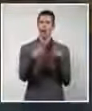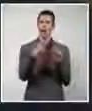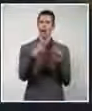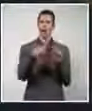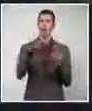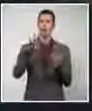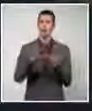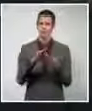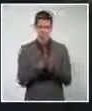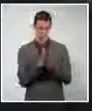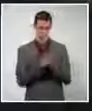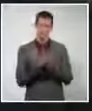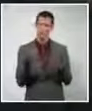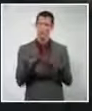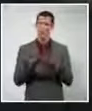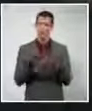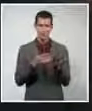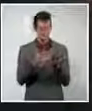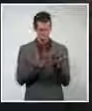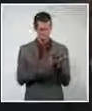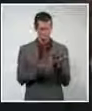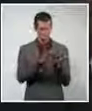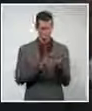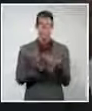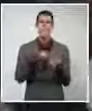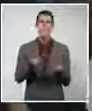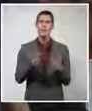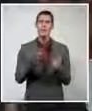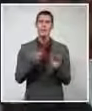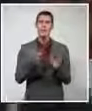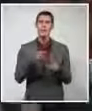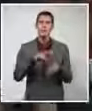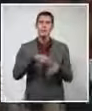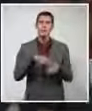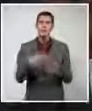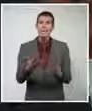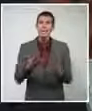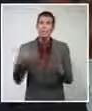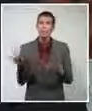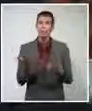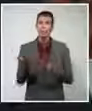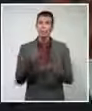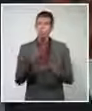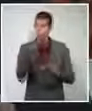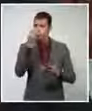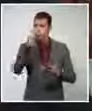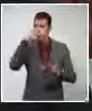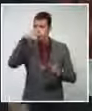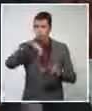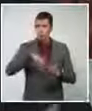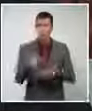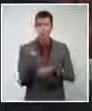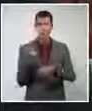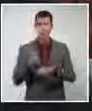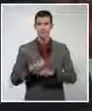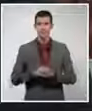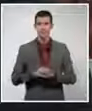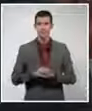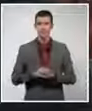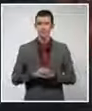rápido con la velocidad que tiene. Nosotros a la par también hemos incrementado en los lugares que tienen alto consumo de datos en LTE, hemos potenciado, hemos duplicado